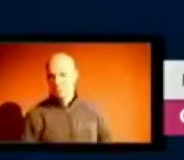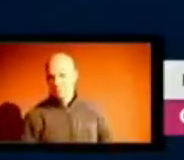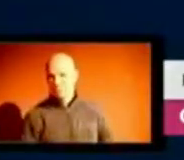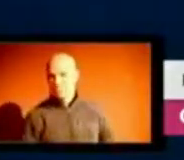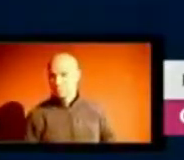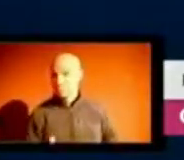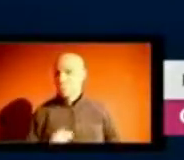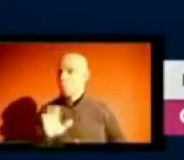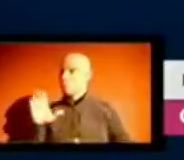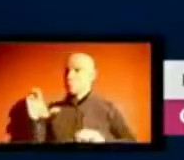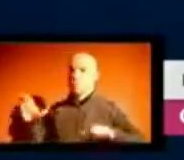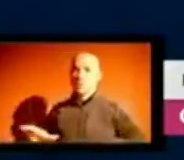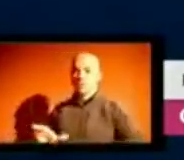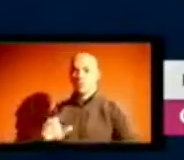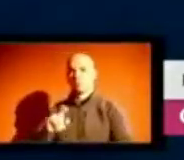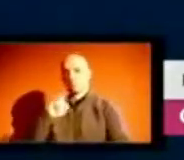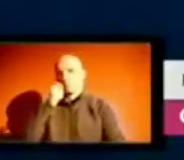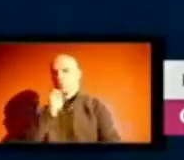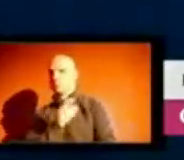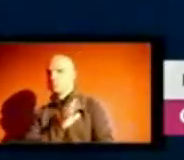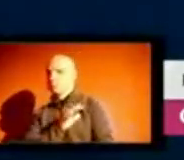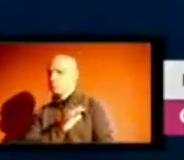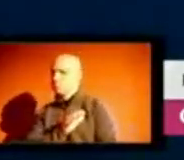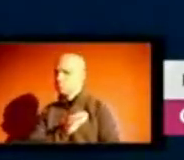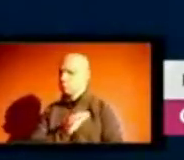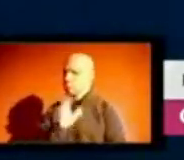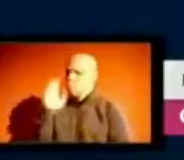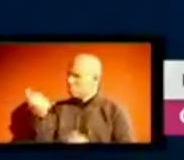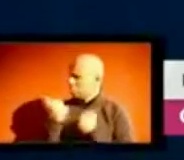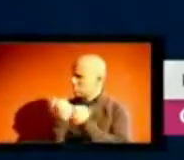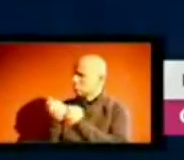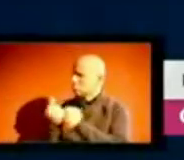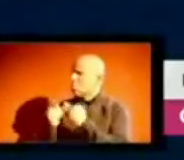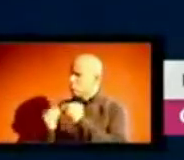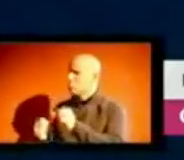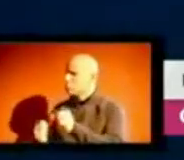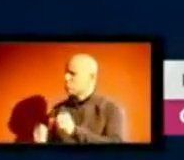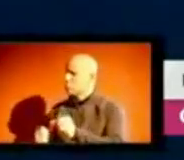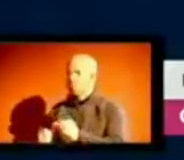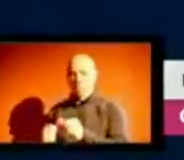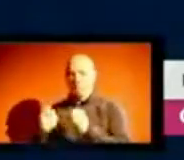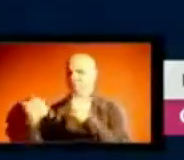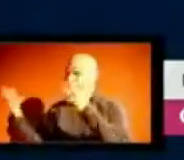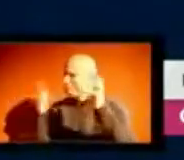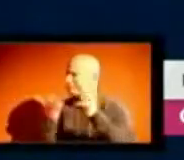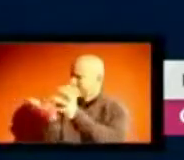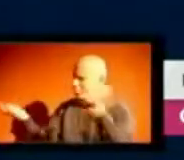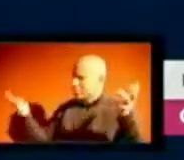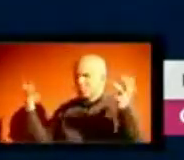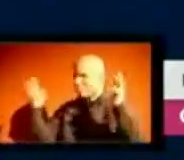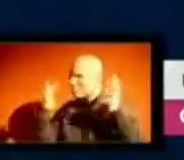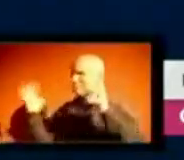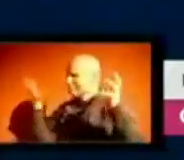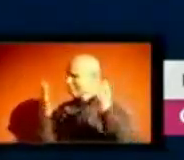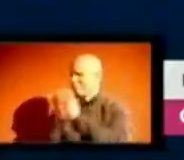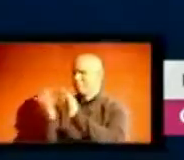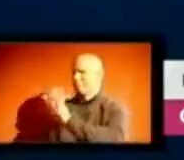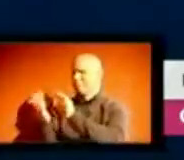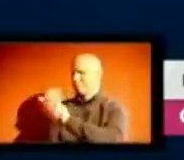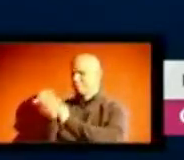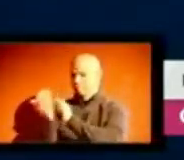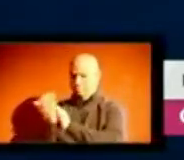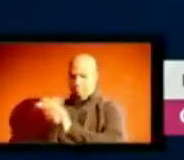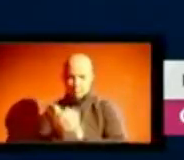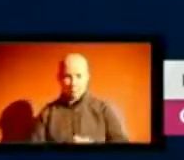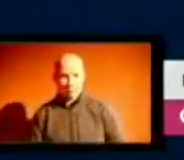trabajo. Cuenten con nuestro apoyo y un aplauso para todos. Muchas ellos. Gracias por lo que hacen.